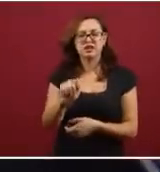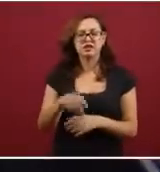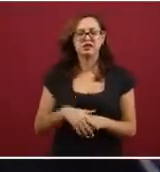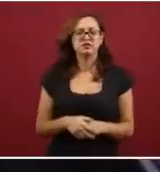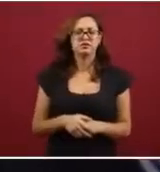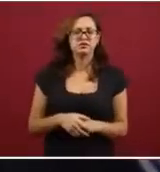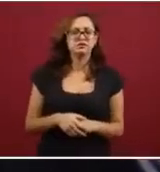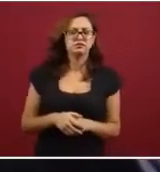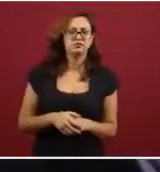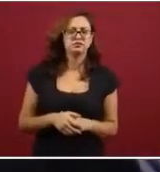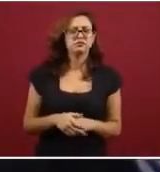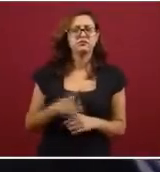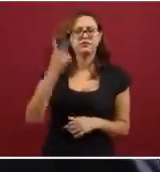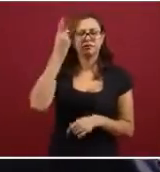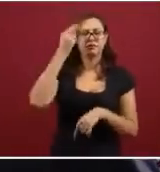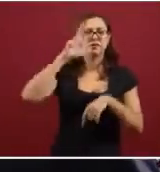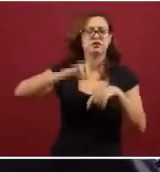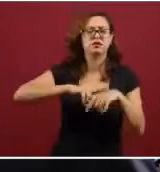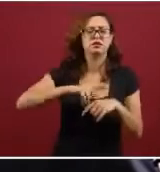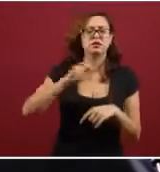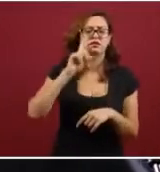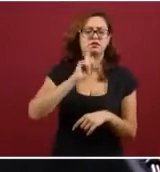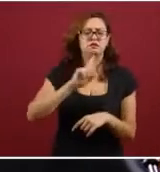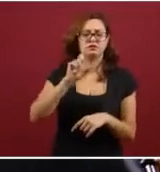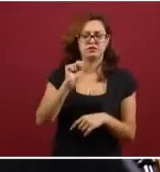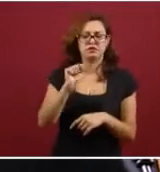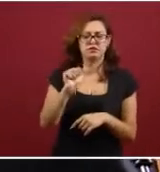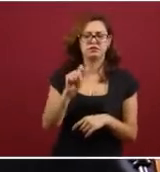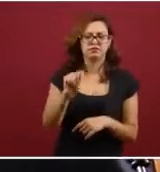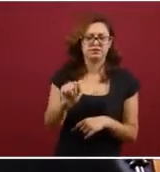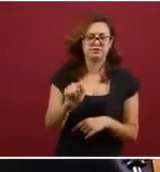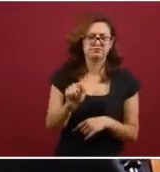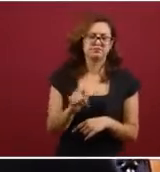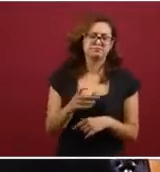con la directora del SAT. Esas son, o sea, en